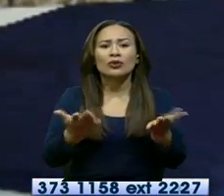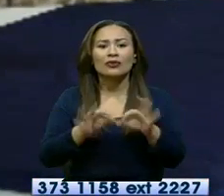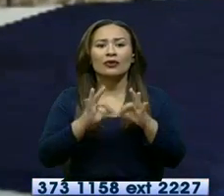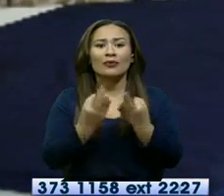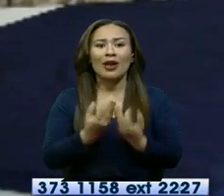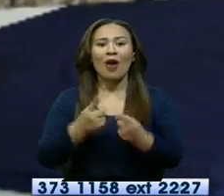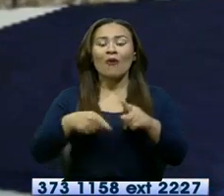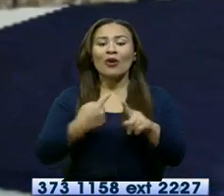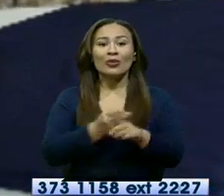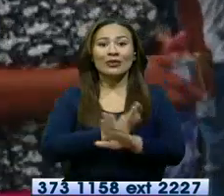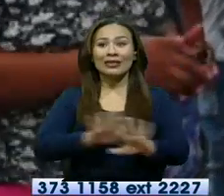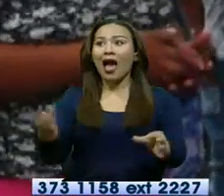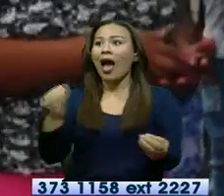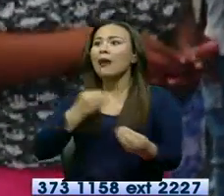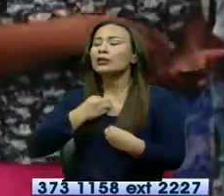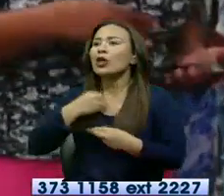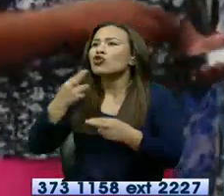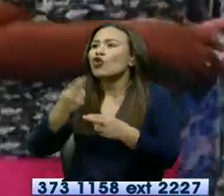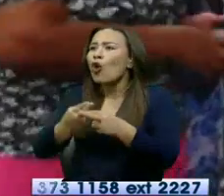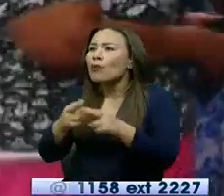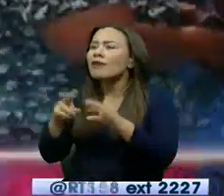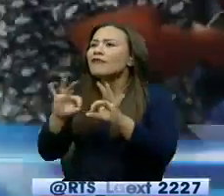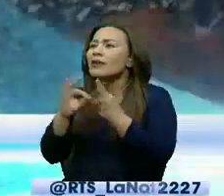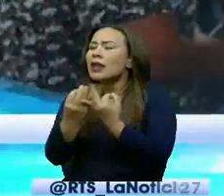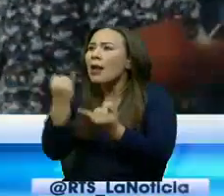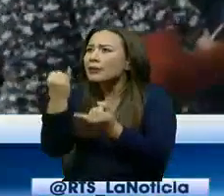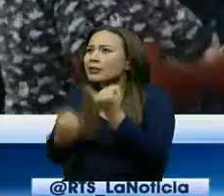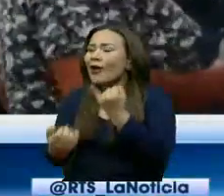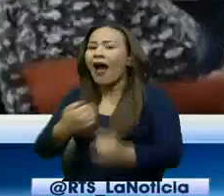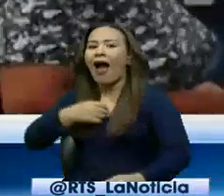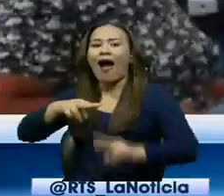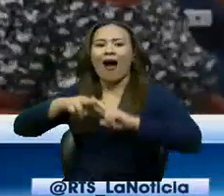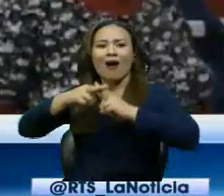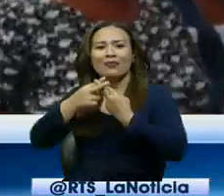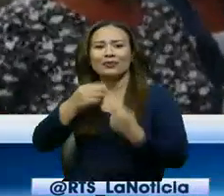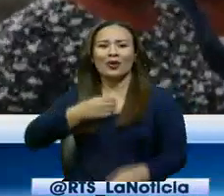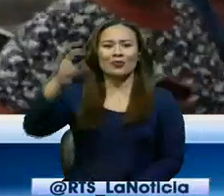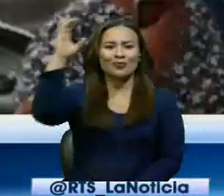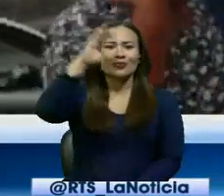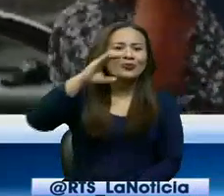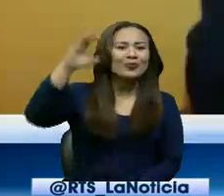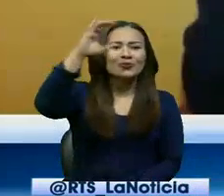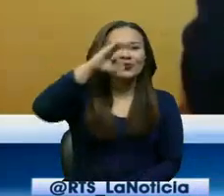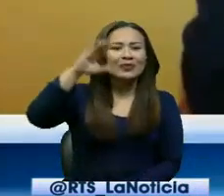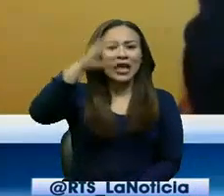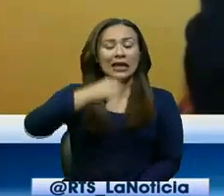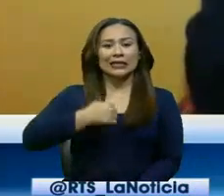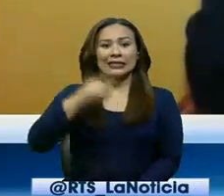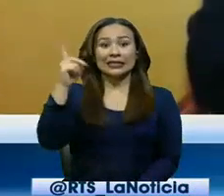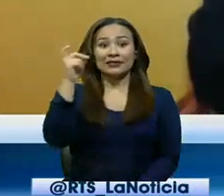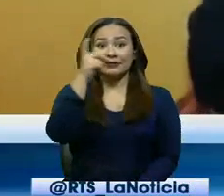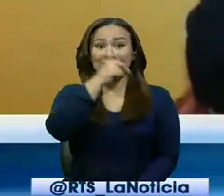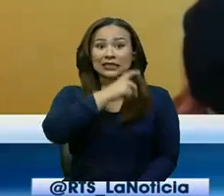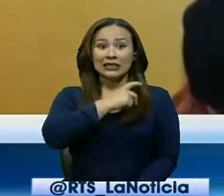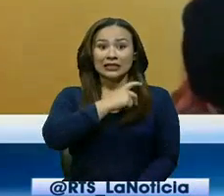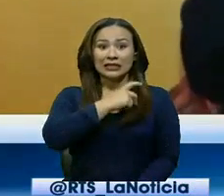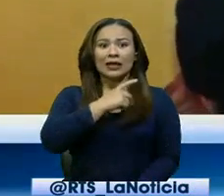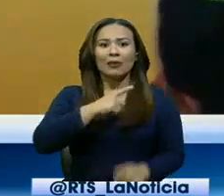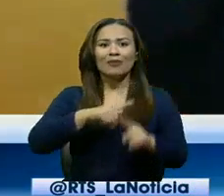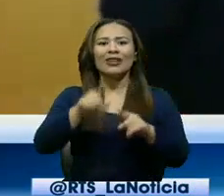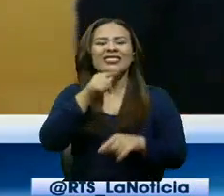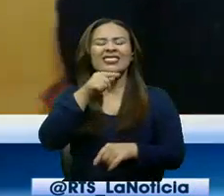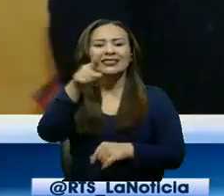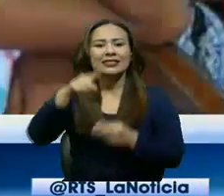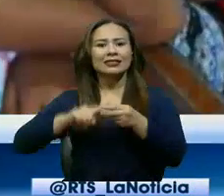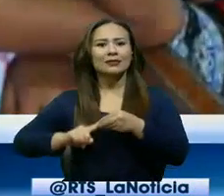enteró de su procedencia, quiso conocer a su familia, lo que parecía difícil para ella, pero no imposible para elementos de